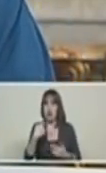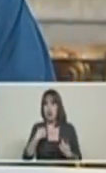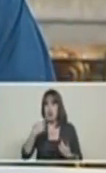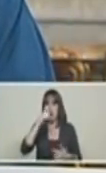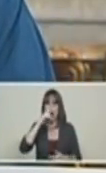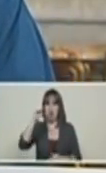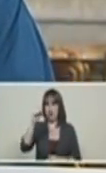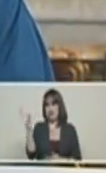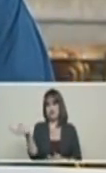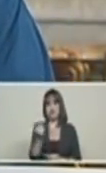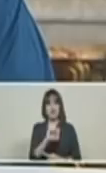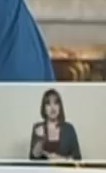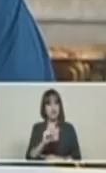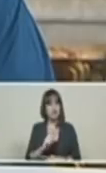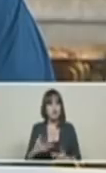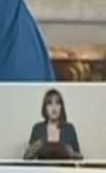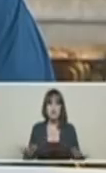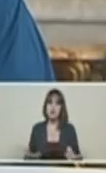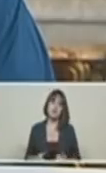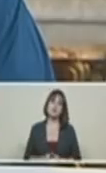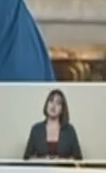no?